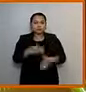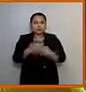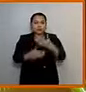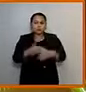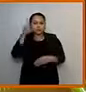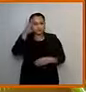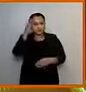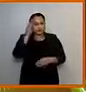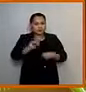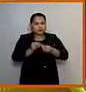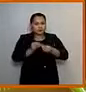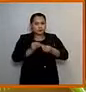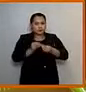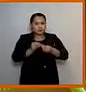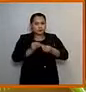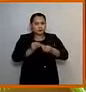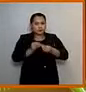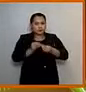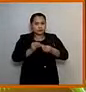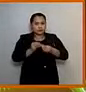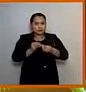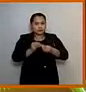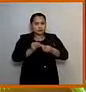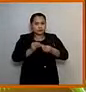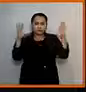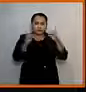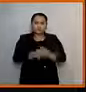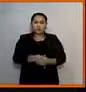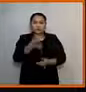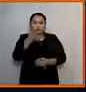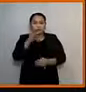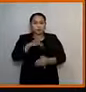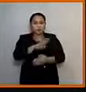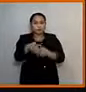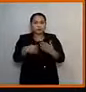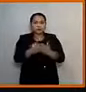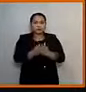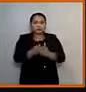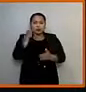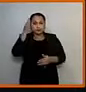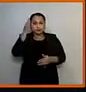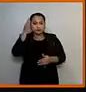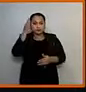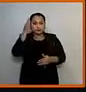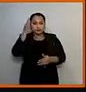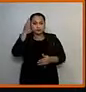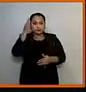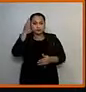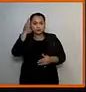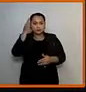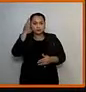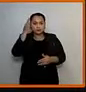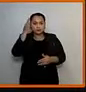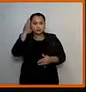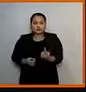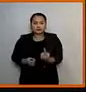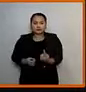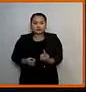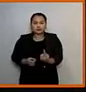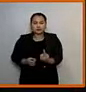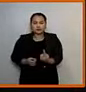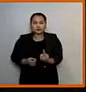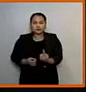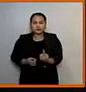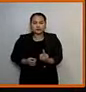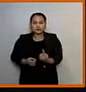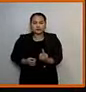continuación conoceremos el número afortunado para esta linda mañana. Les deseo mucha suerte a todos porque el primer dígito seleccionado es